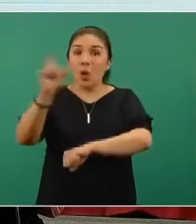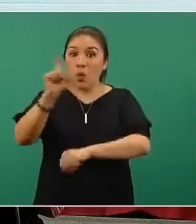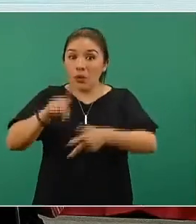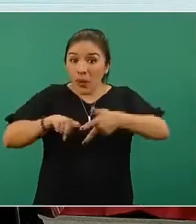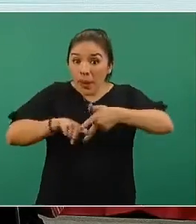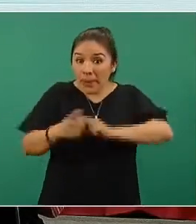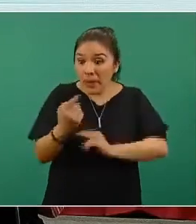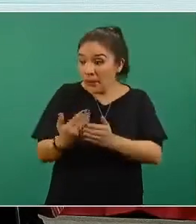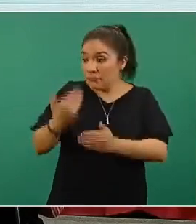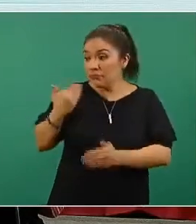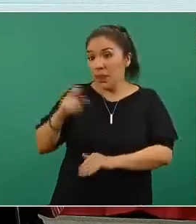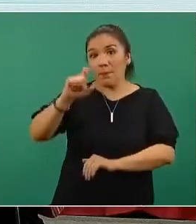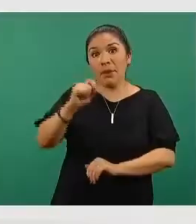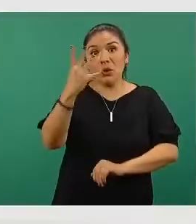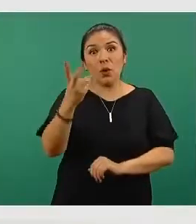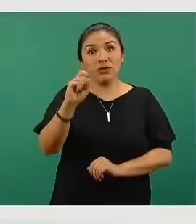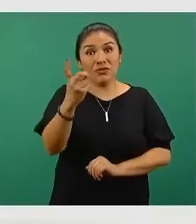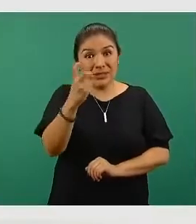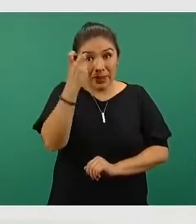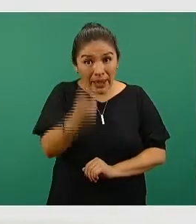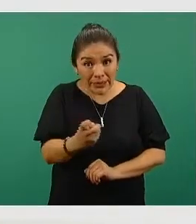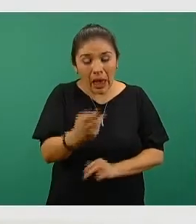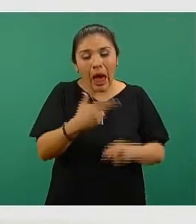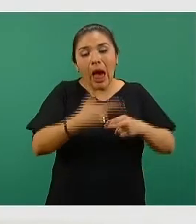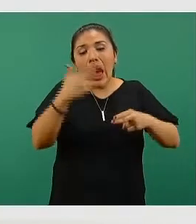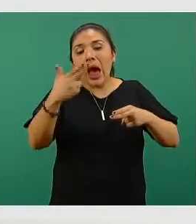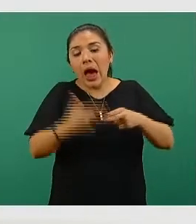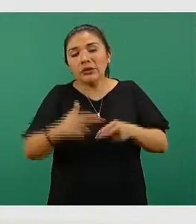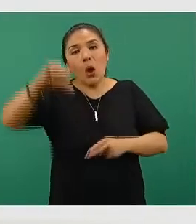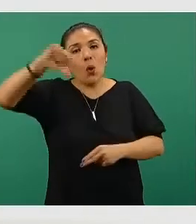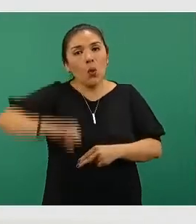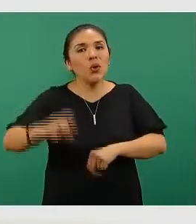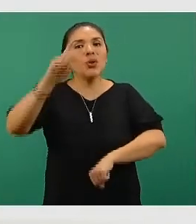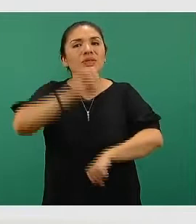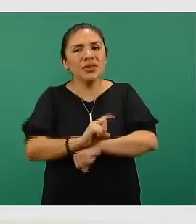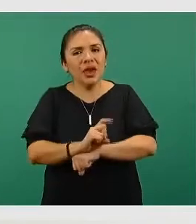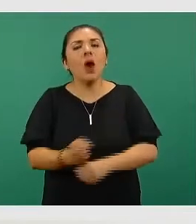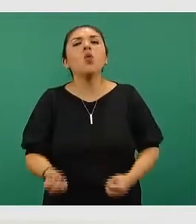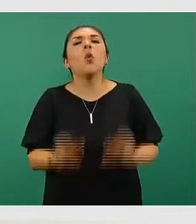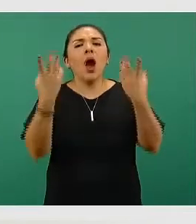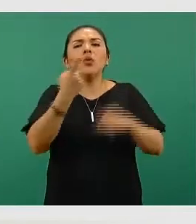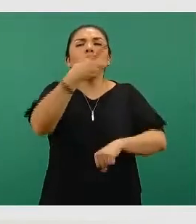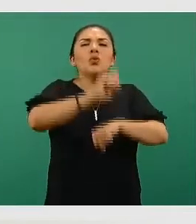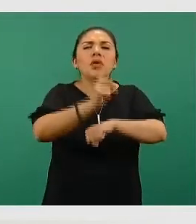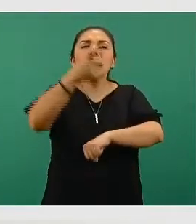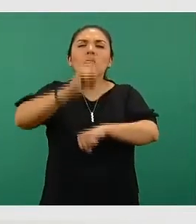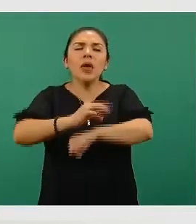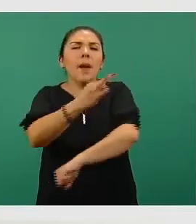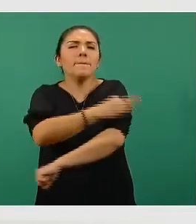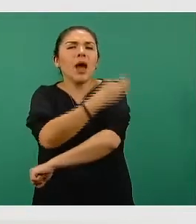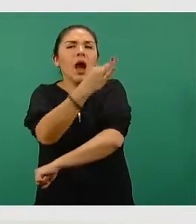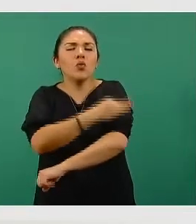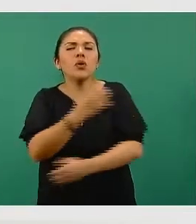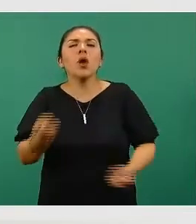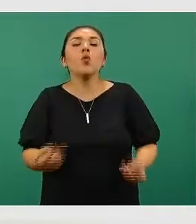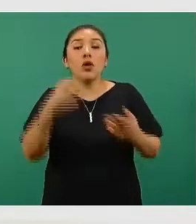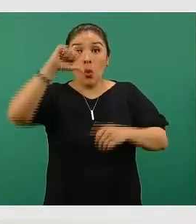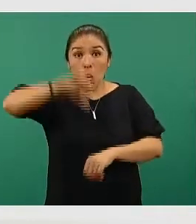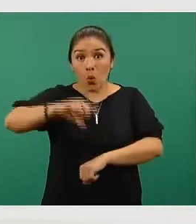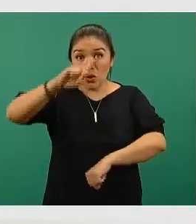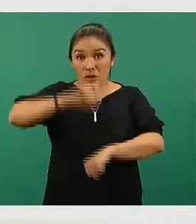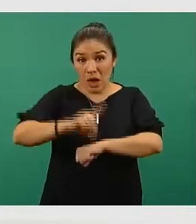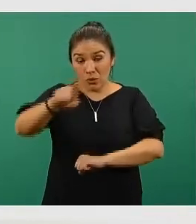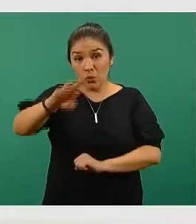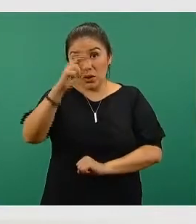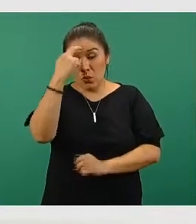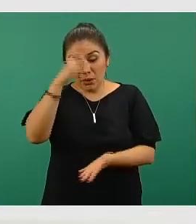desde el 24 de diciembre hasta el día de hoy, que tenemos reportadas el día de hoy, recuerden, hasta